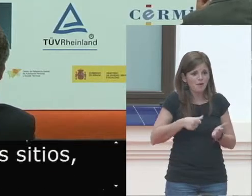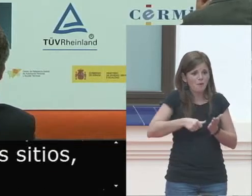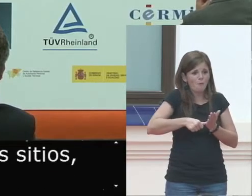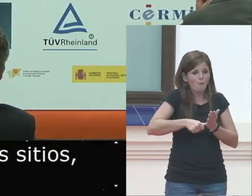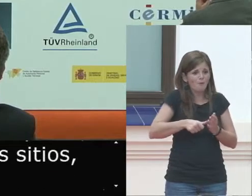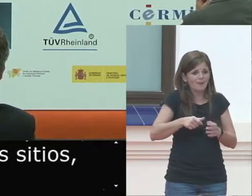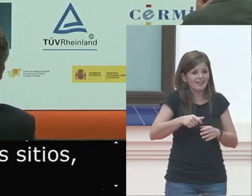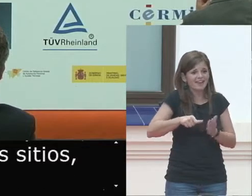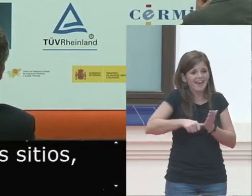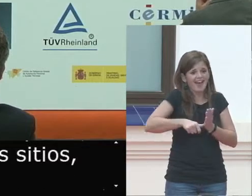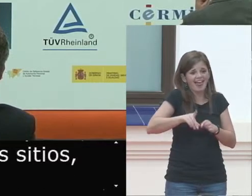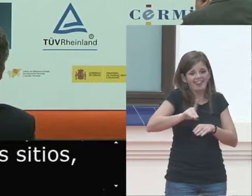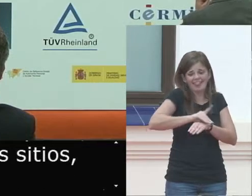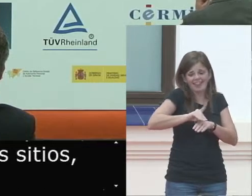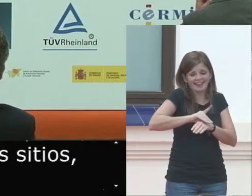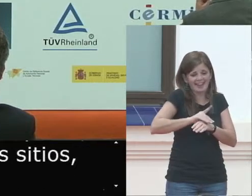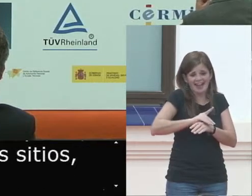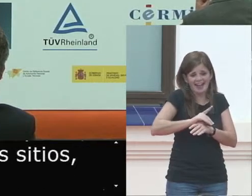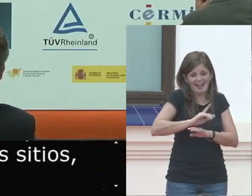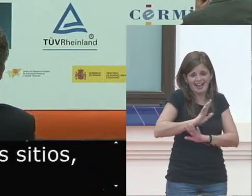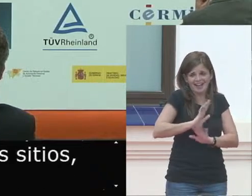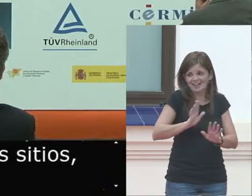que es muy fácil encontrarme.